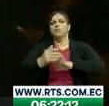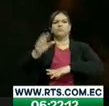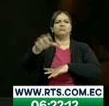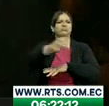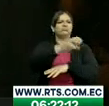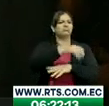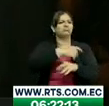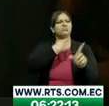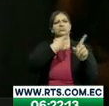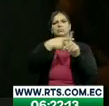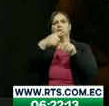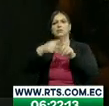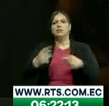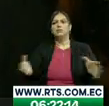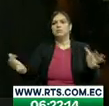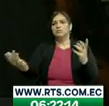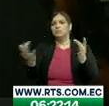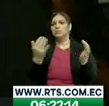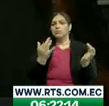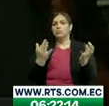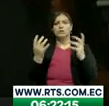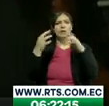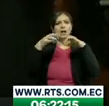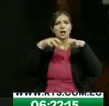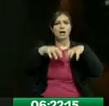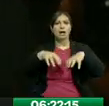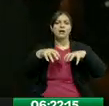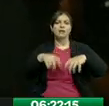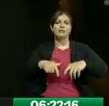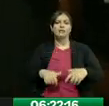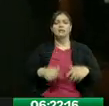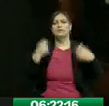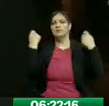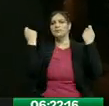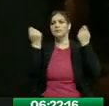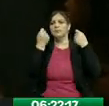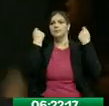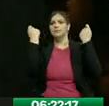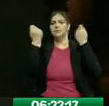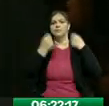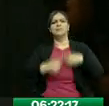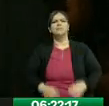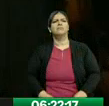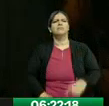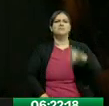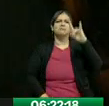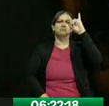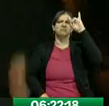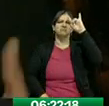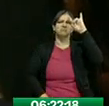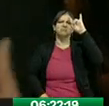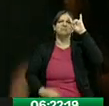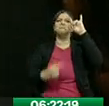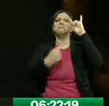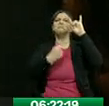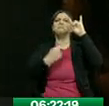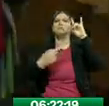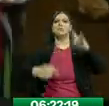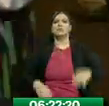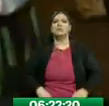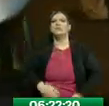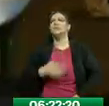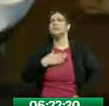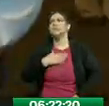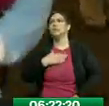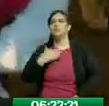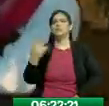es lograr hacer entender desde una visión antropológica que en realidad el diablo es un personaje de nuestra identidad.